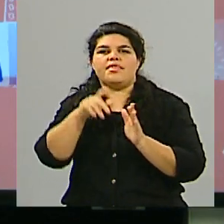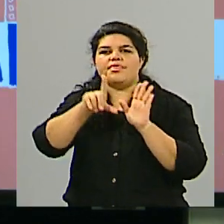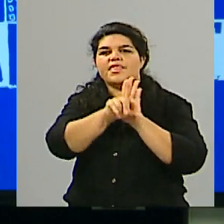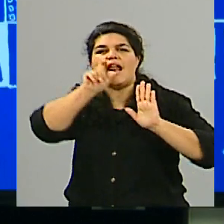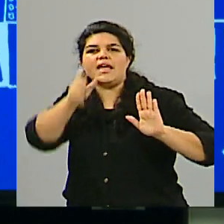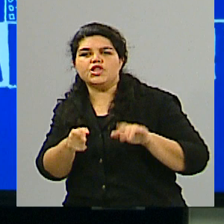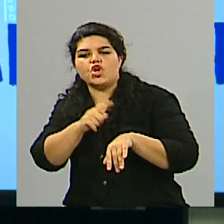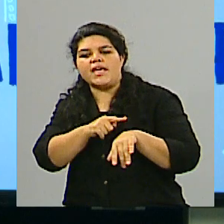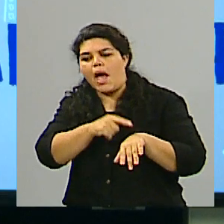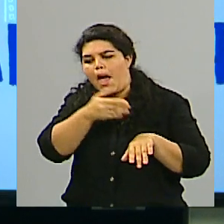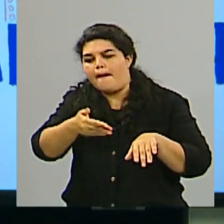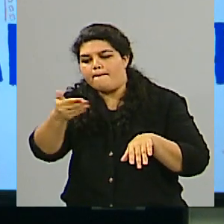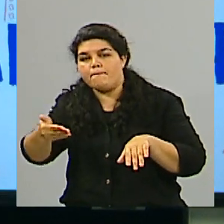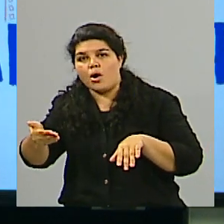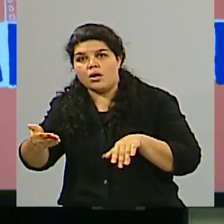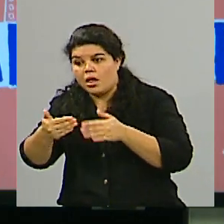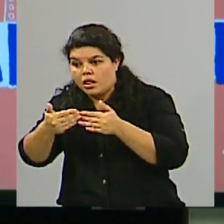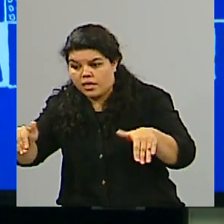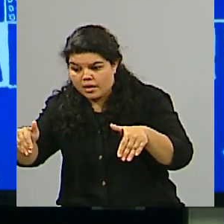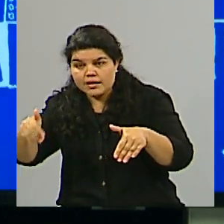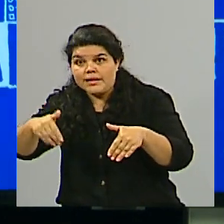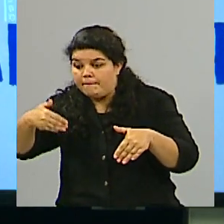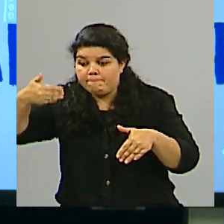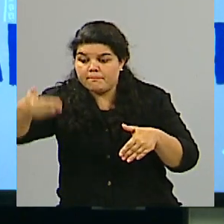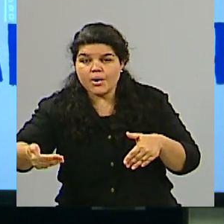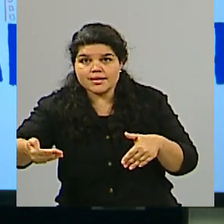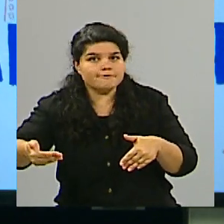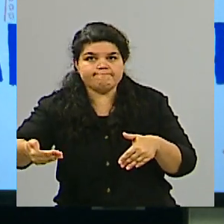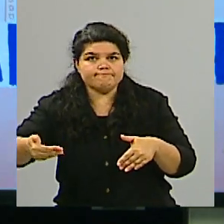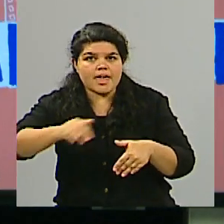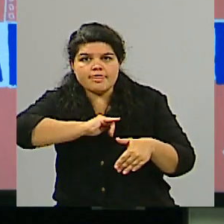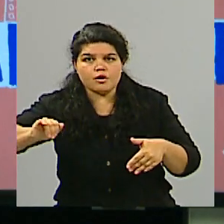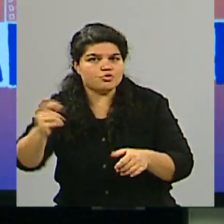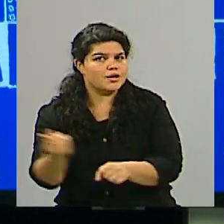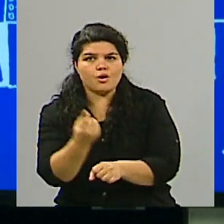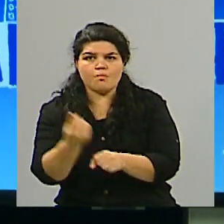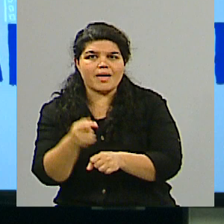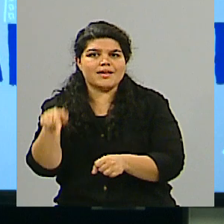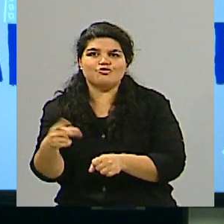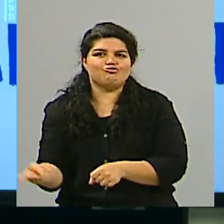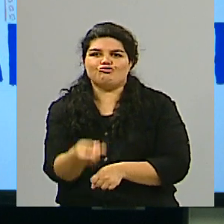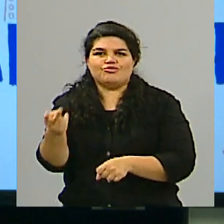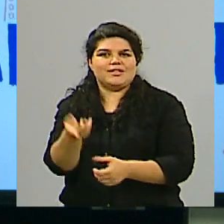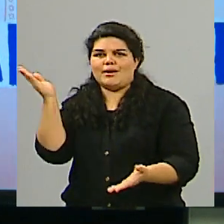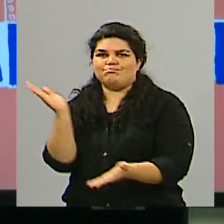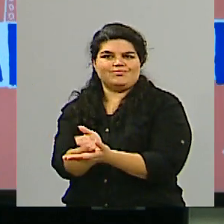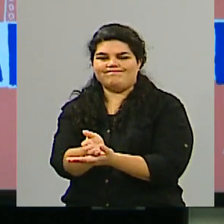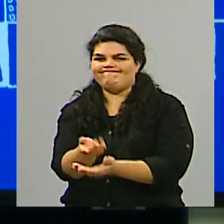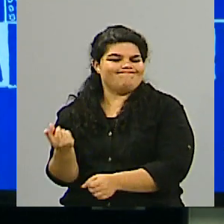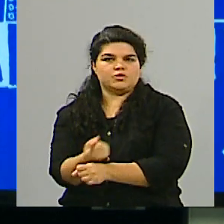Si pasó el tiempo de prescripción para ese delito, significa que se cerró una puerta en la posibilidad del juzgamiento de ese delito.